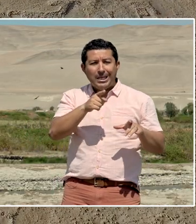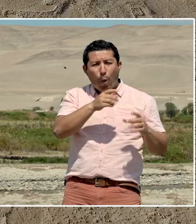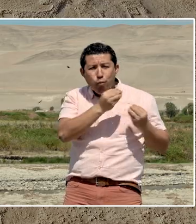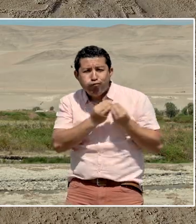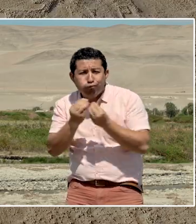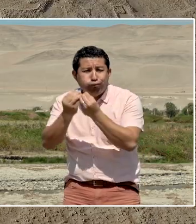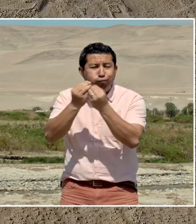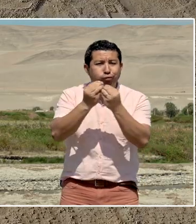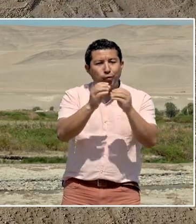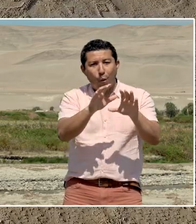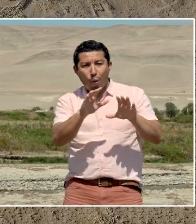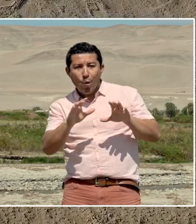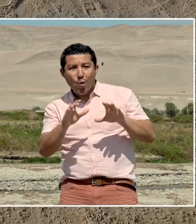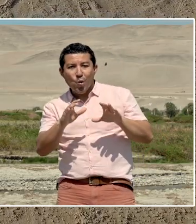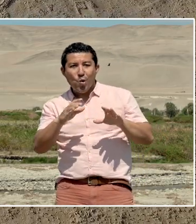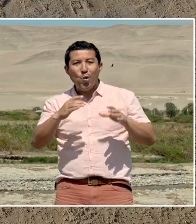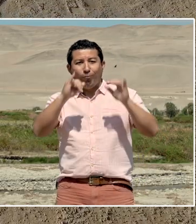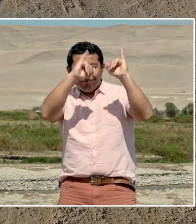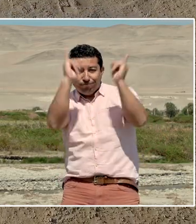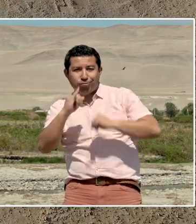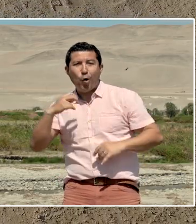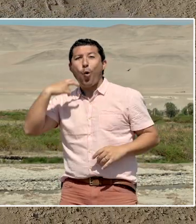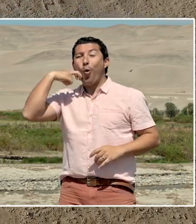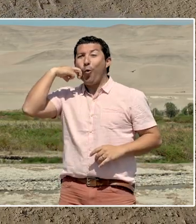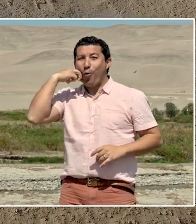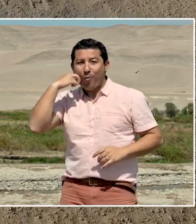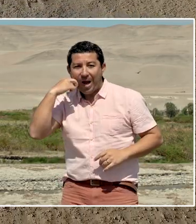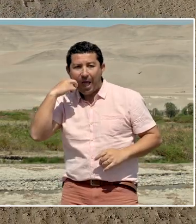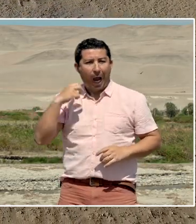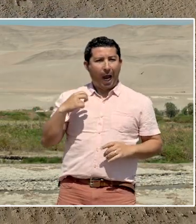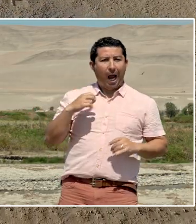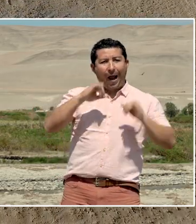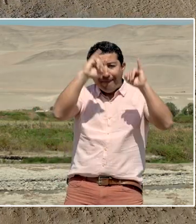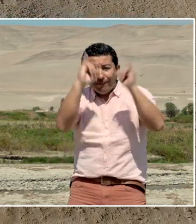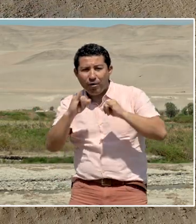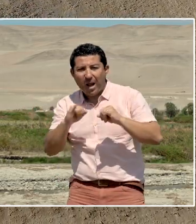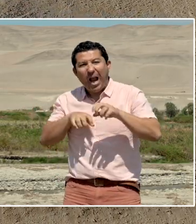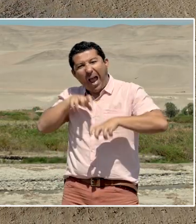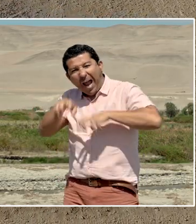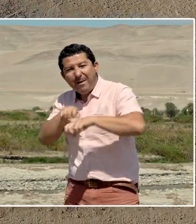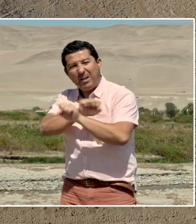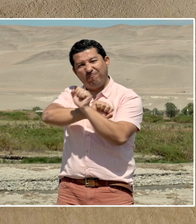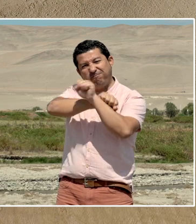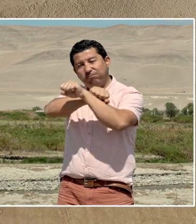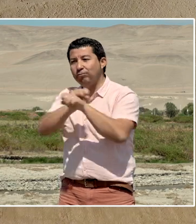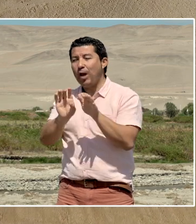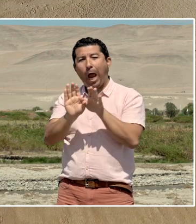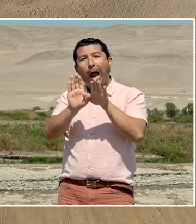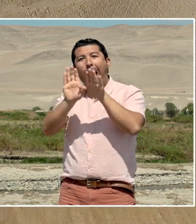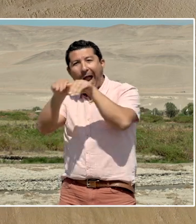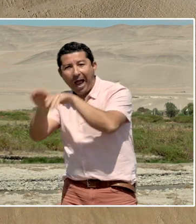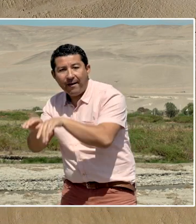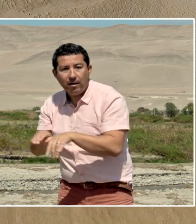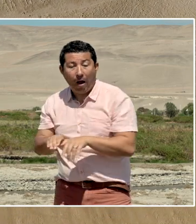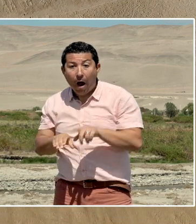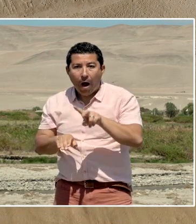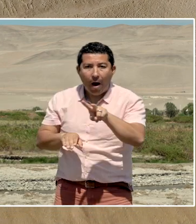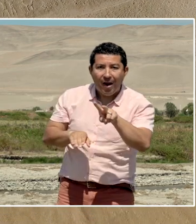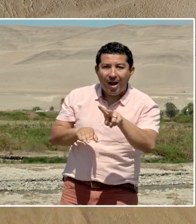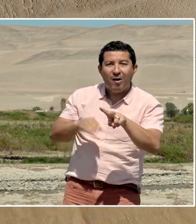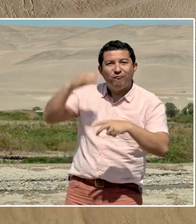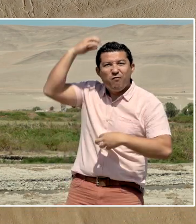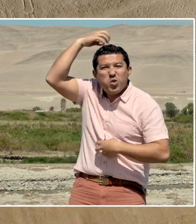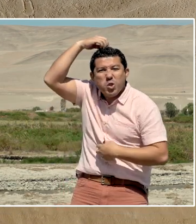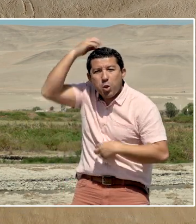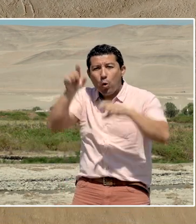parte de estas creaciones son formas humanas y animales como camélidos y aves aunque también destaca la